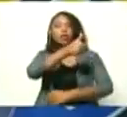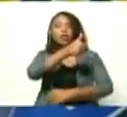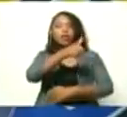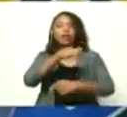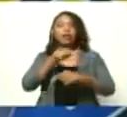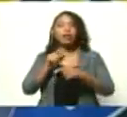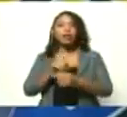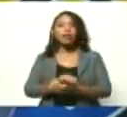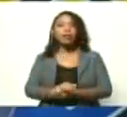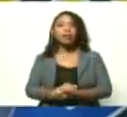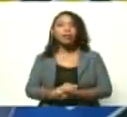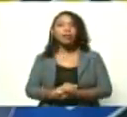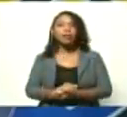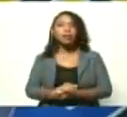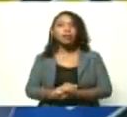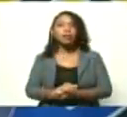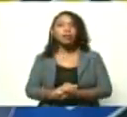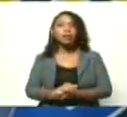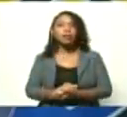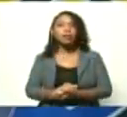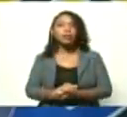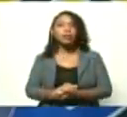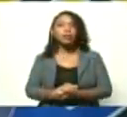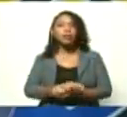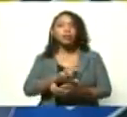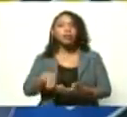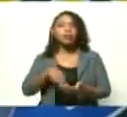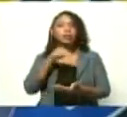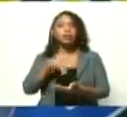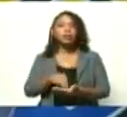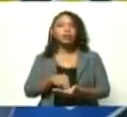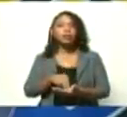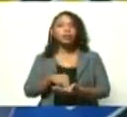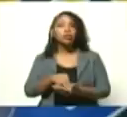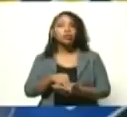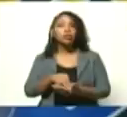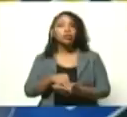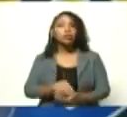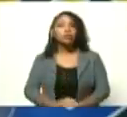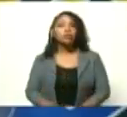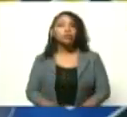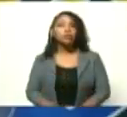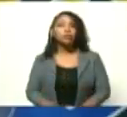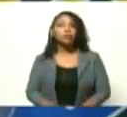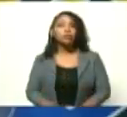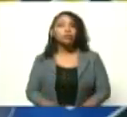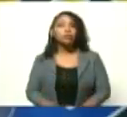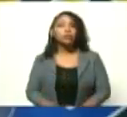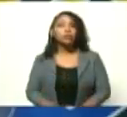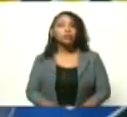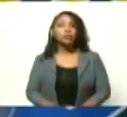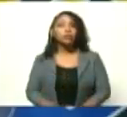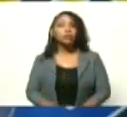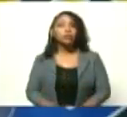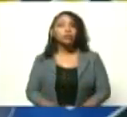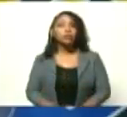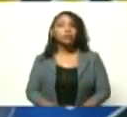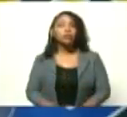el promedio nacional de manifestaciones recibidas el